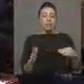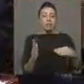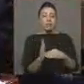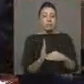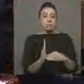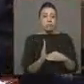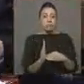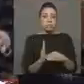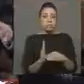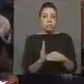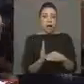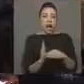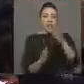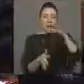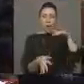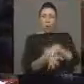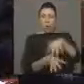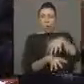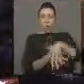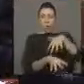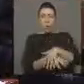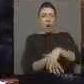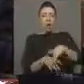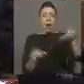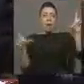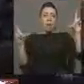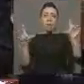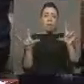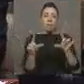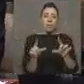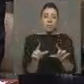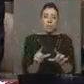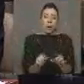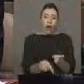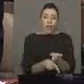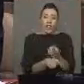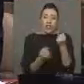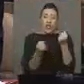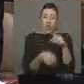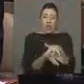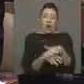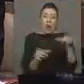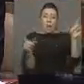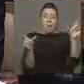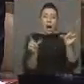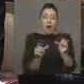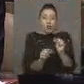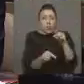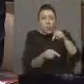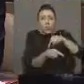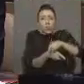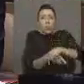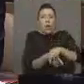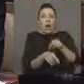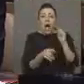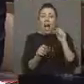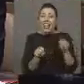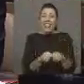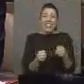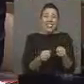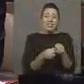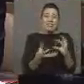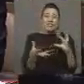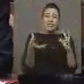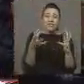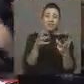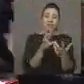la escorrentía, se ha detenido la velocidad de las aguas y la cantidad de agua que por allí pasa, tenemos un desastre